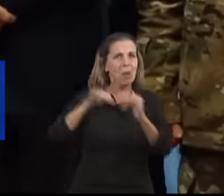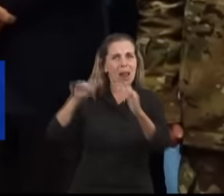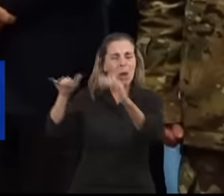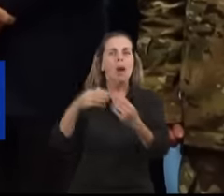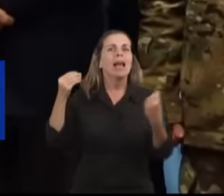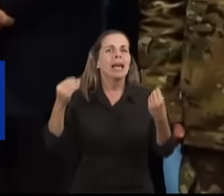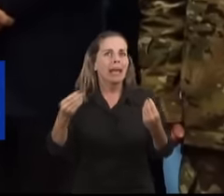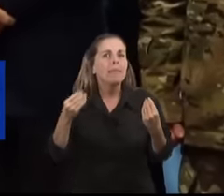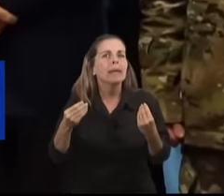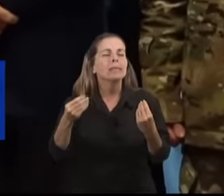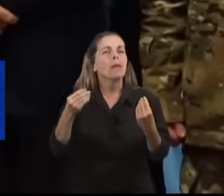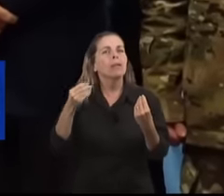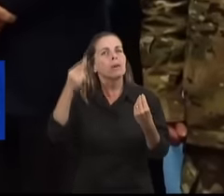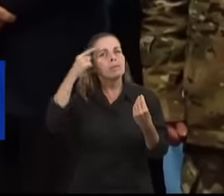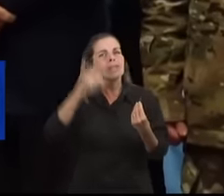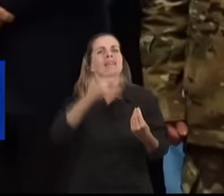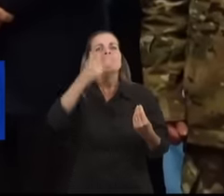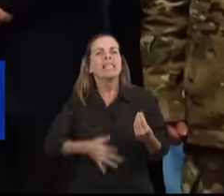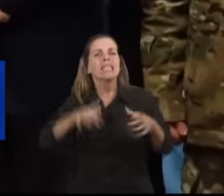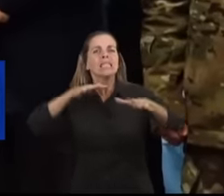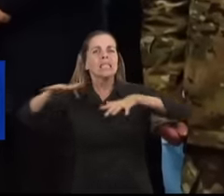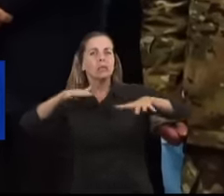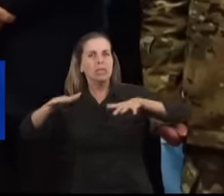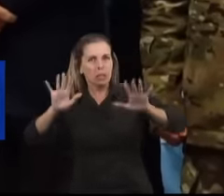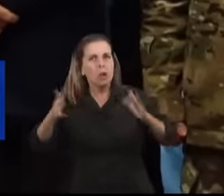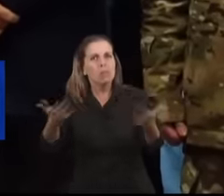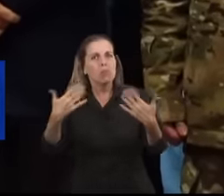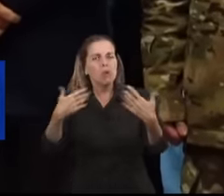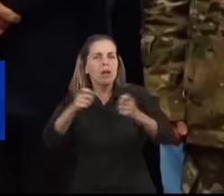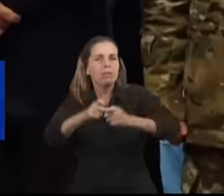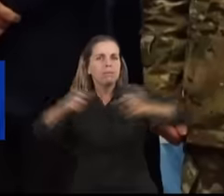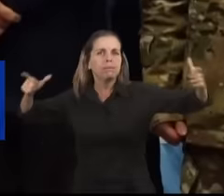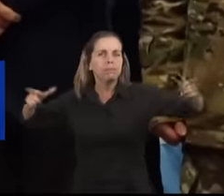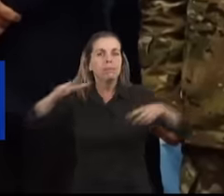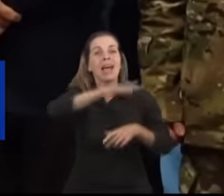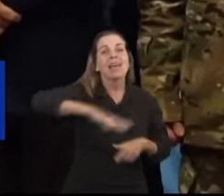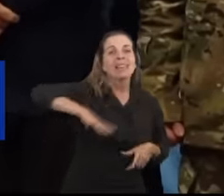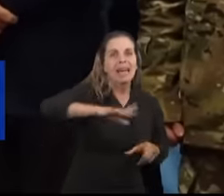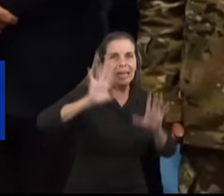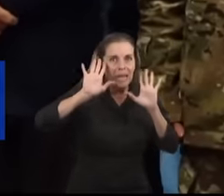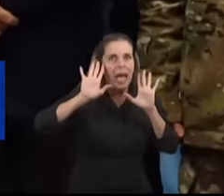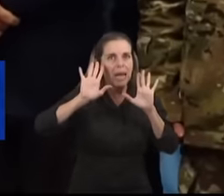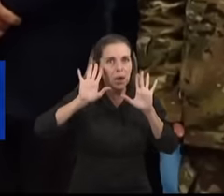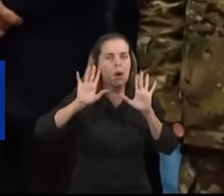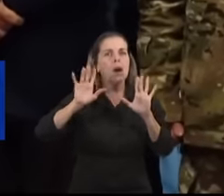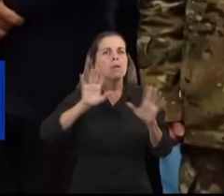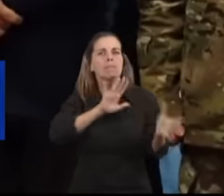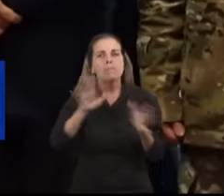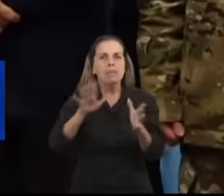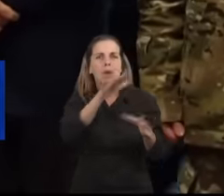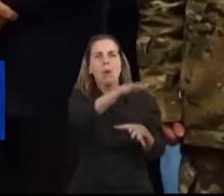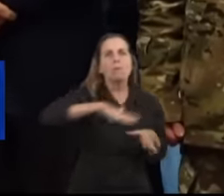las adoptaron, pudieron emprender las expansiones territoriales más importantes de sus historias, a la altura de la ambición y vitalidad de sus